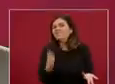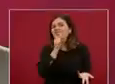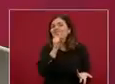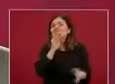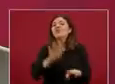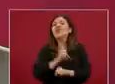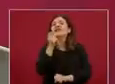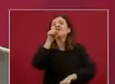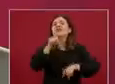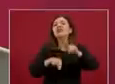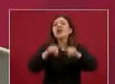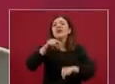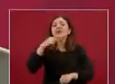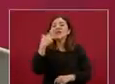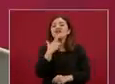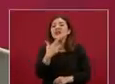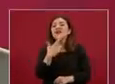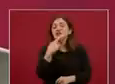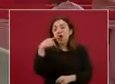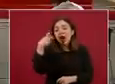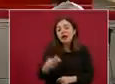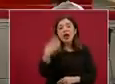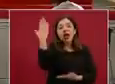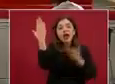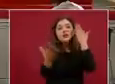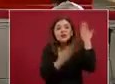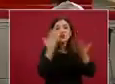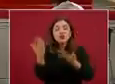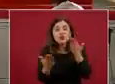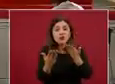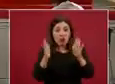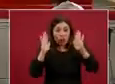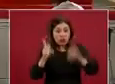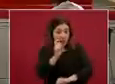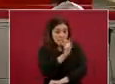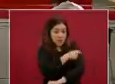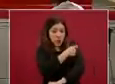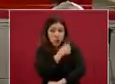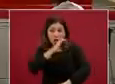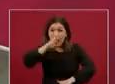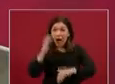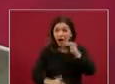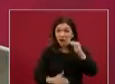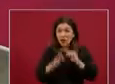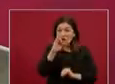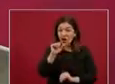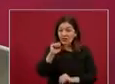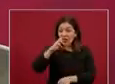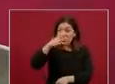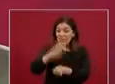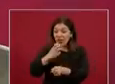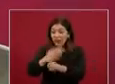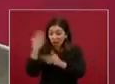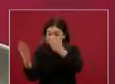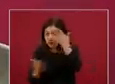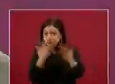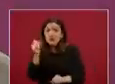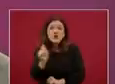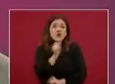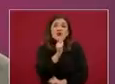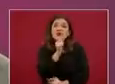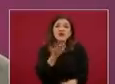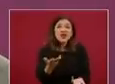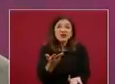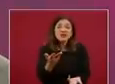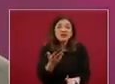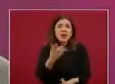los resultados de los estudios y ninguna de las vacunas ha terminado ya sus ensayos clínicos. La